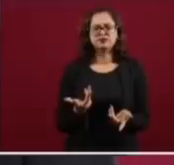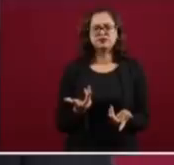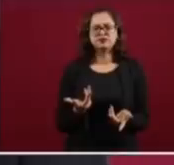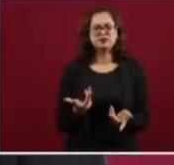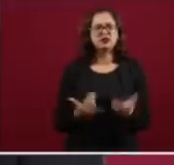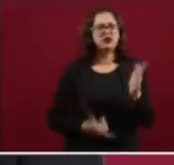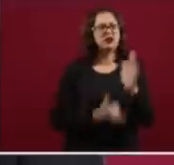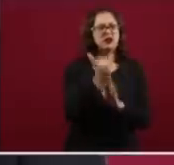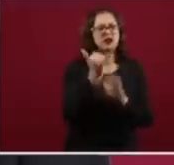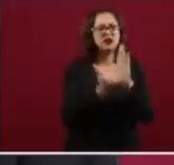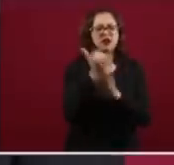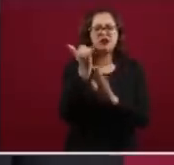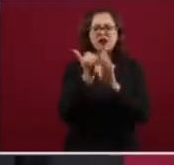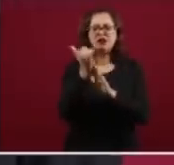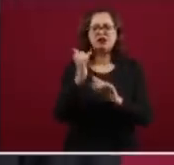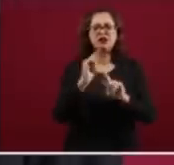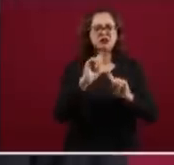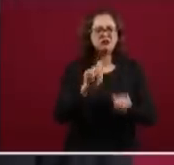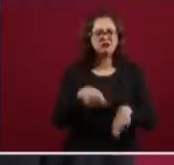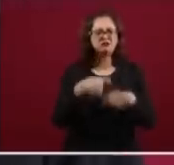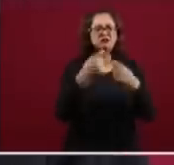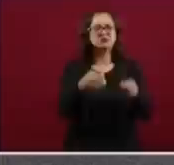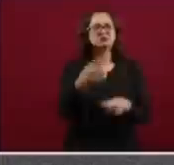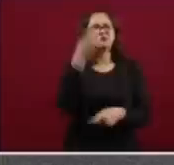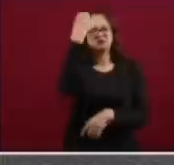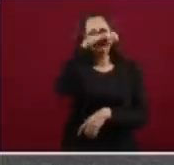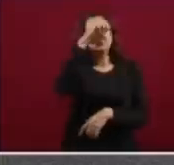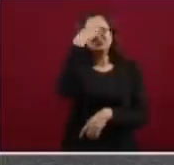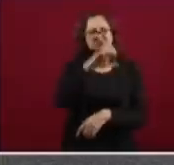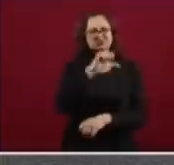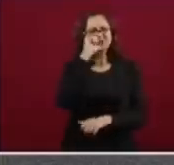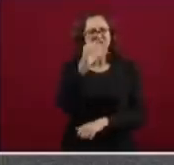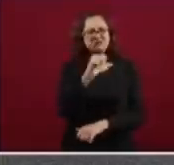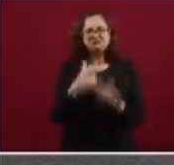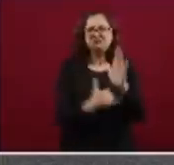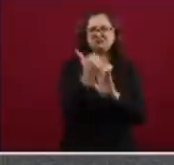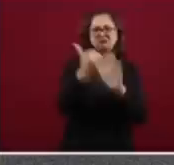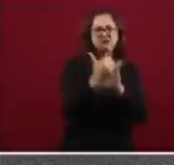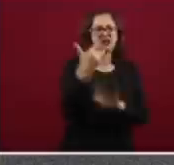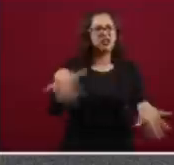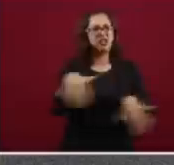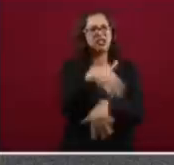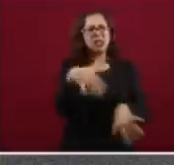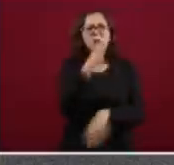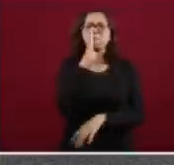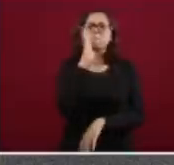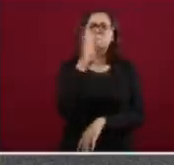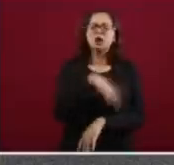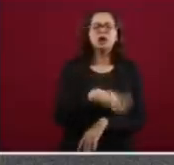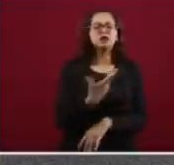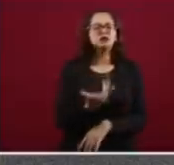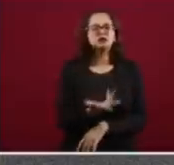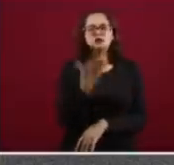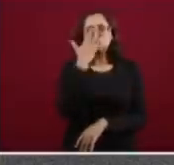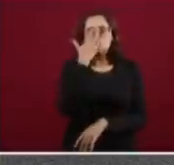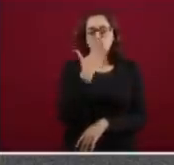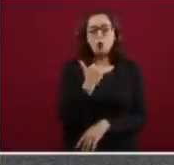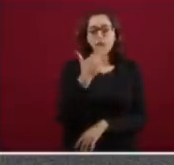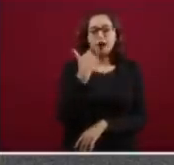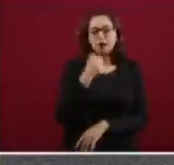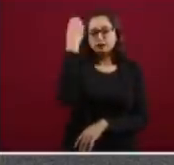obras entregadas a quienes no tienen experiencia en construcción pero tenían influencias